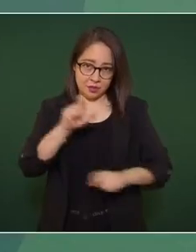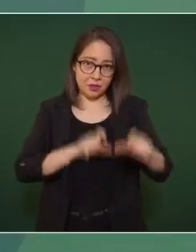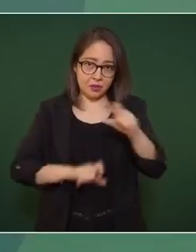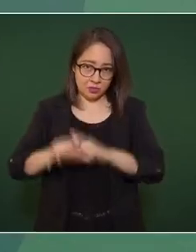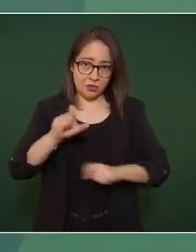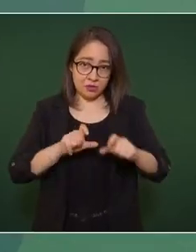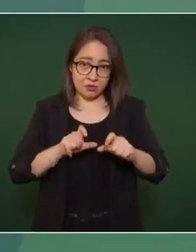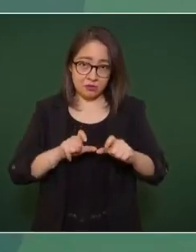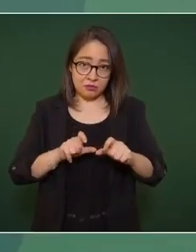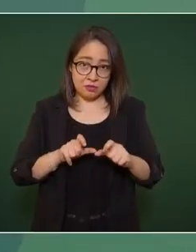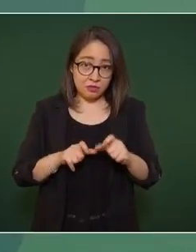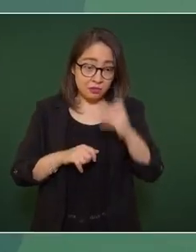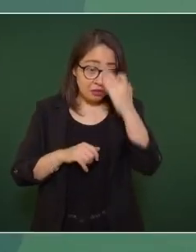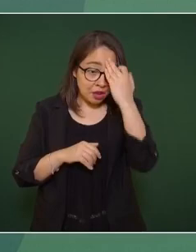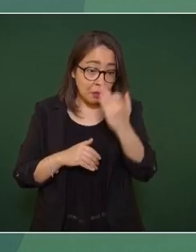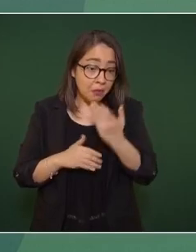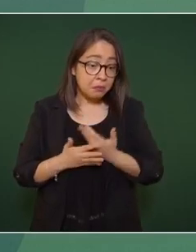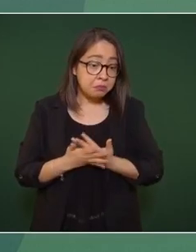en perder la vida.